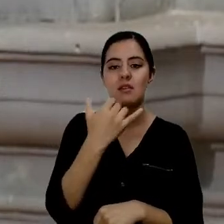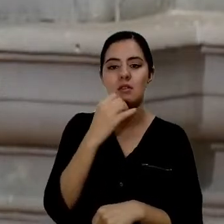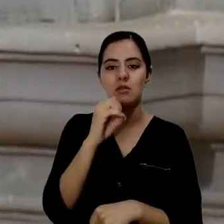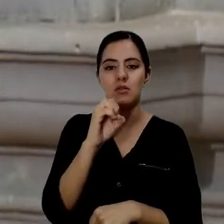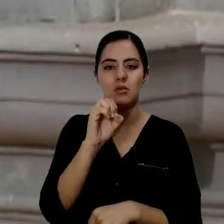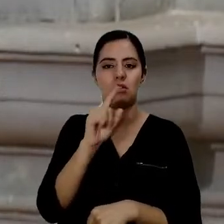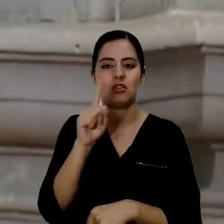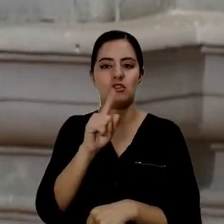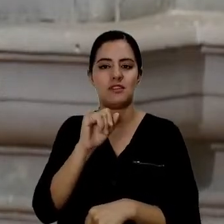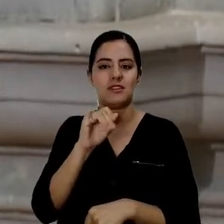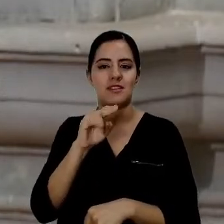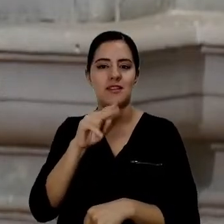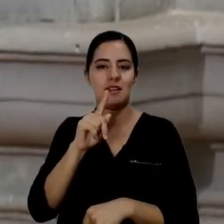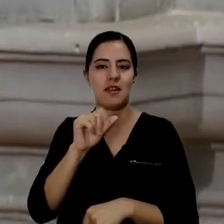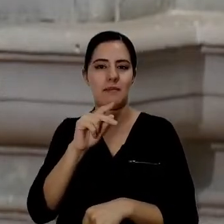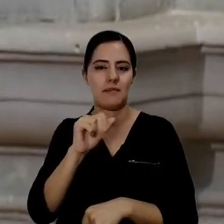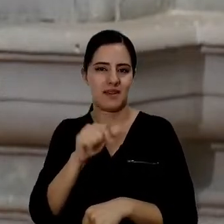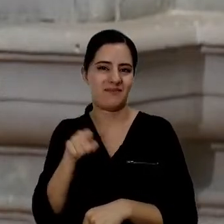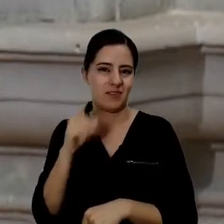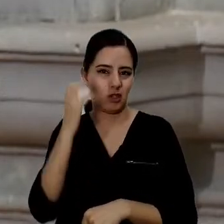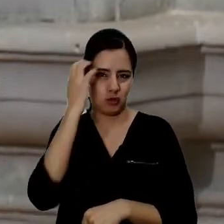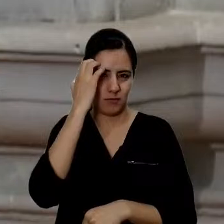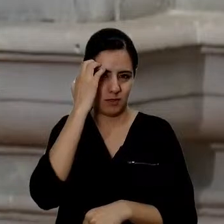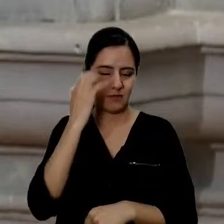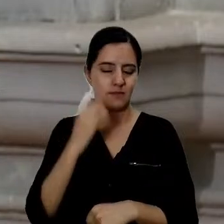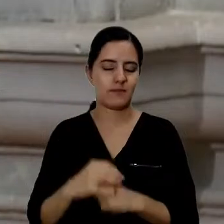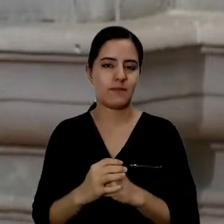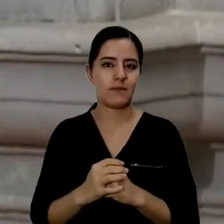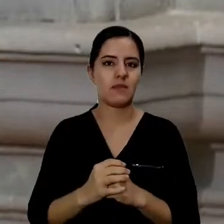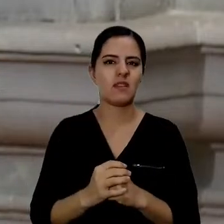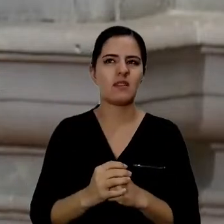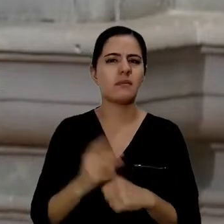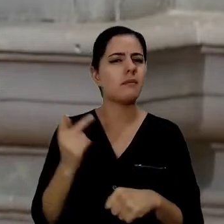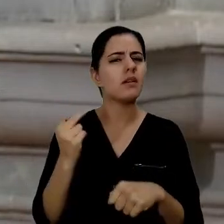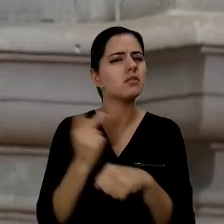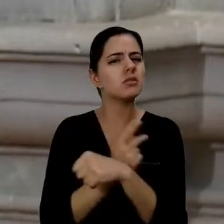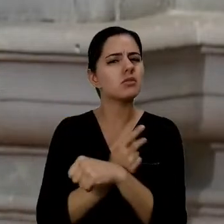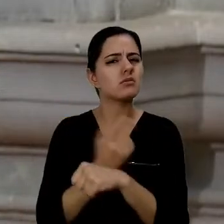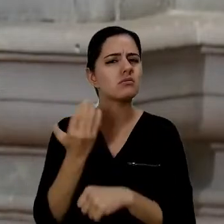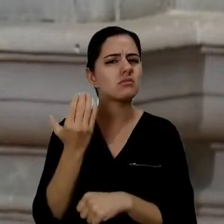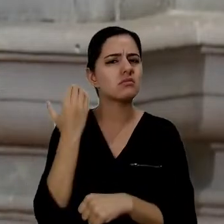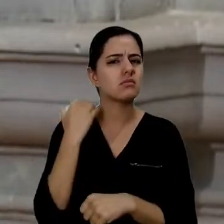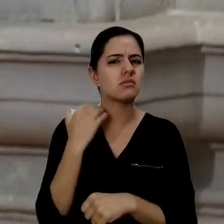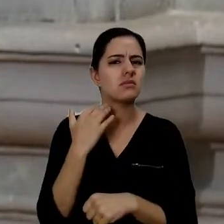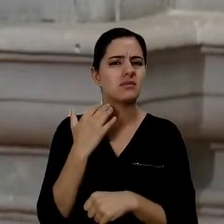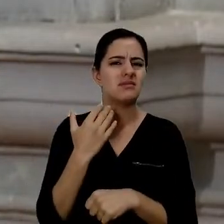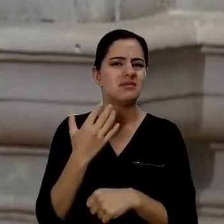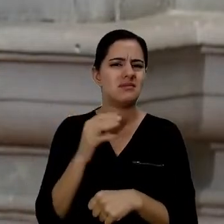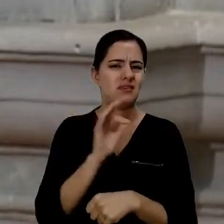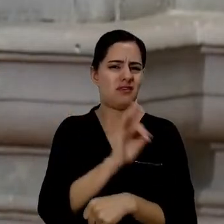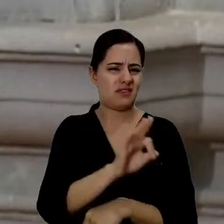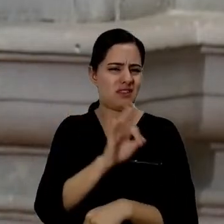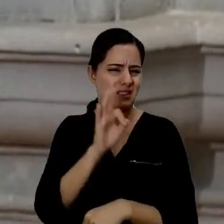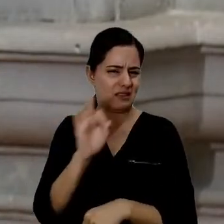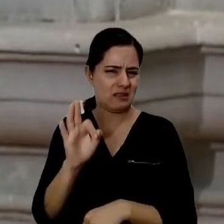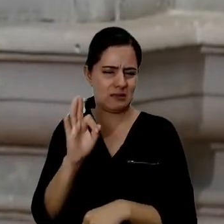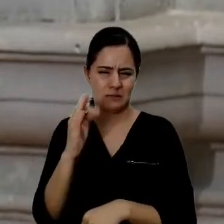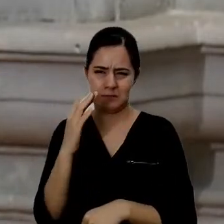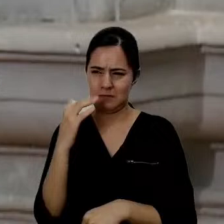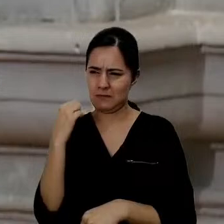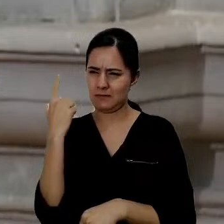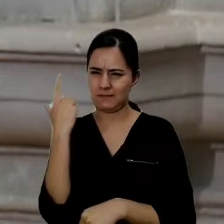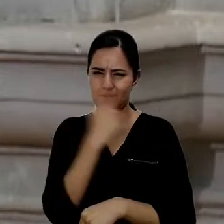ocurrió en esta fecha negra para la historia de nuestro país?